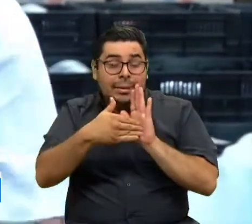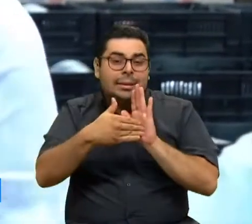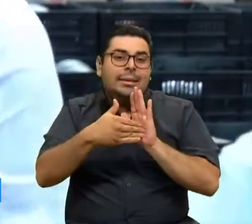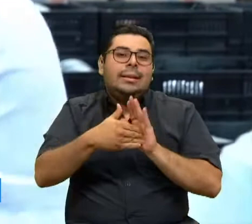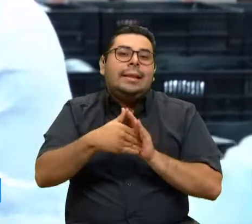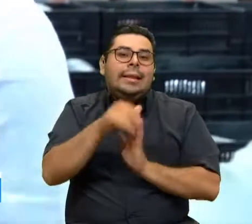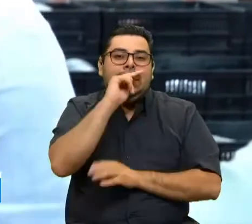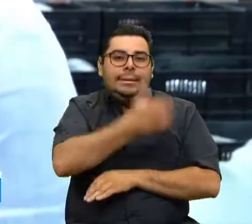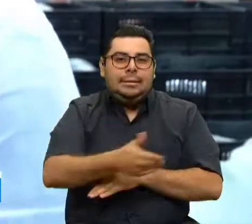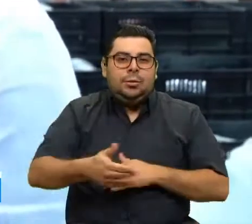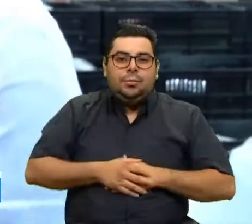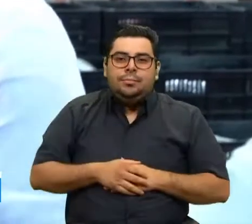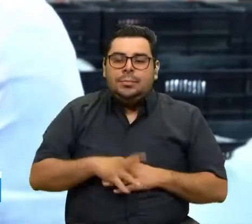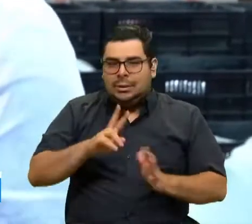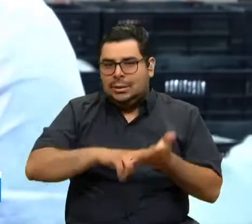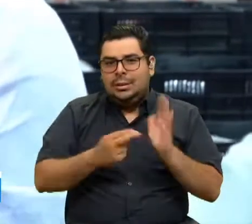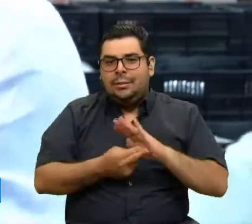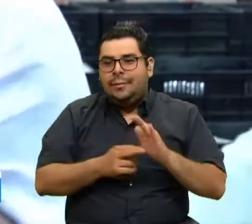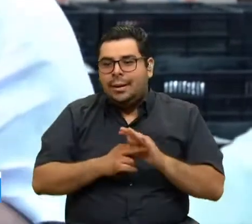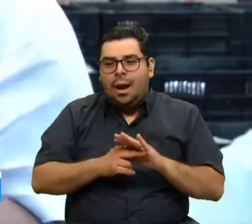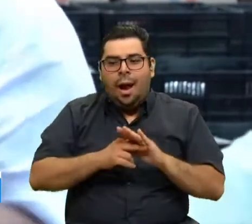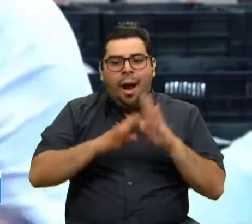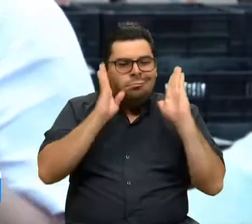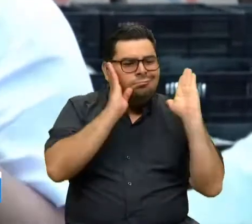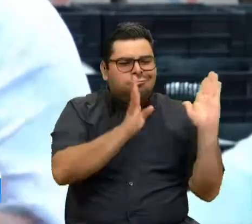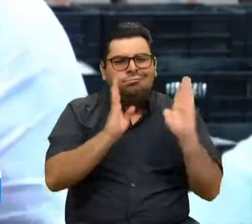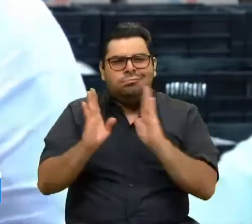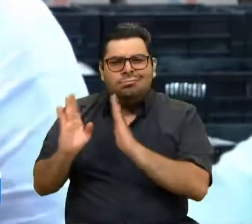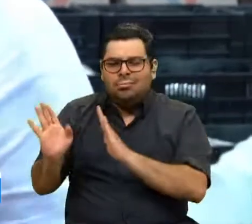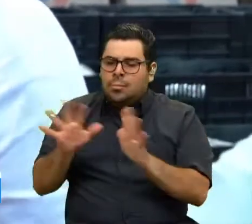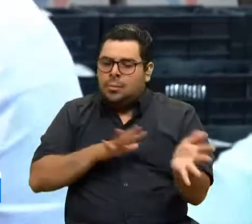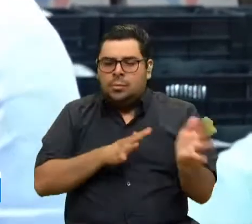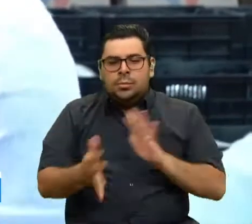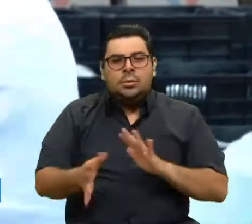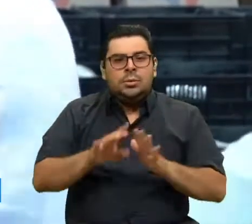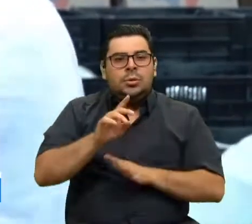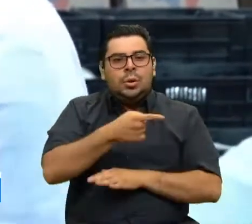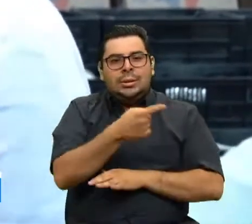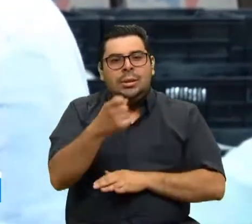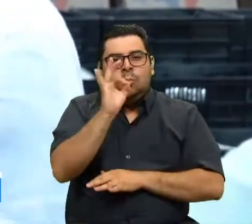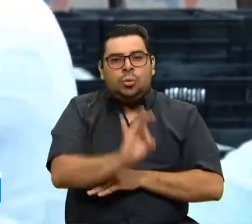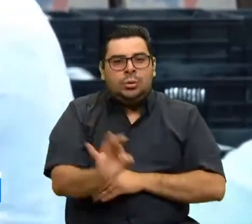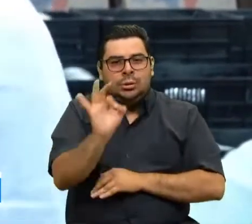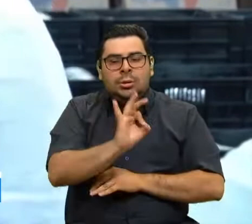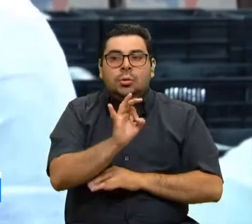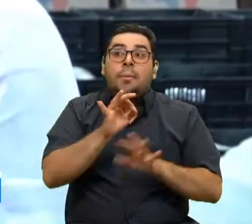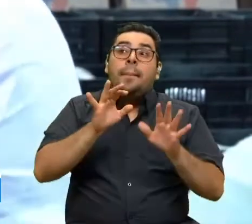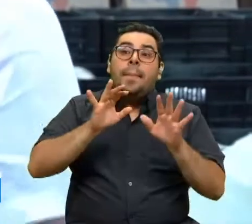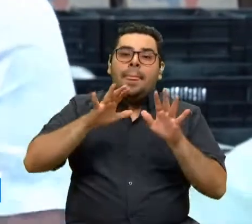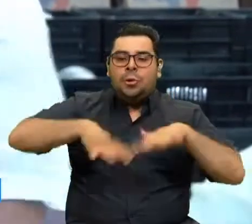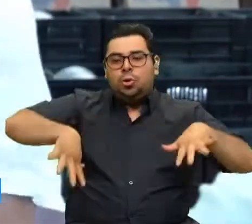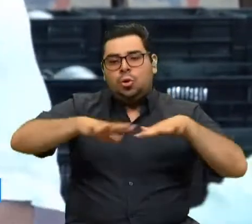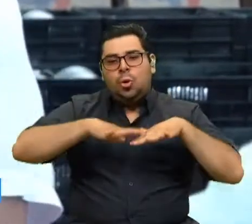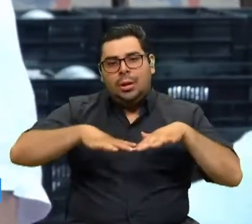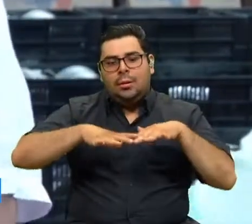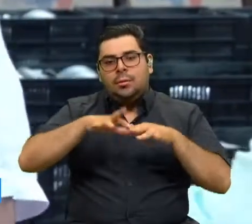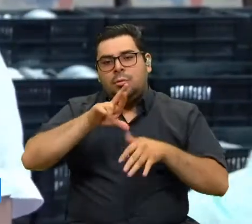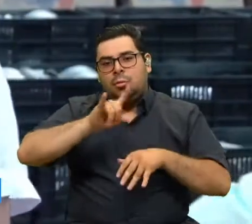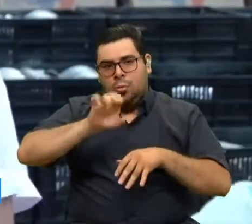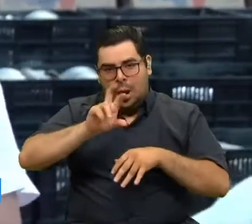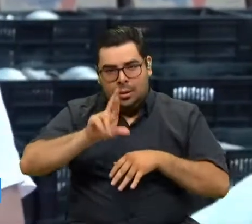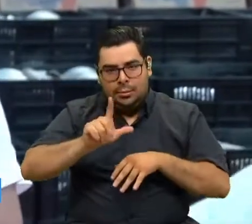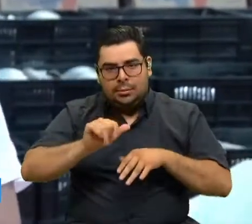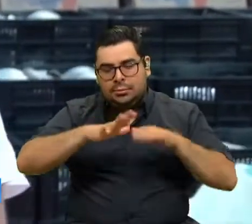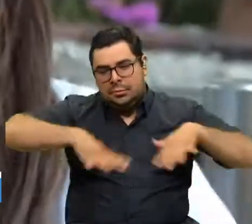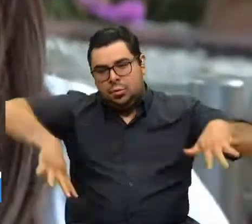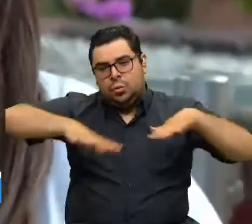del 100% de los niños en el área rural y un 65% en las